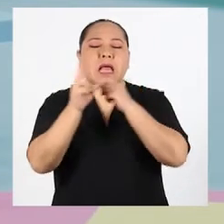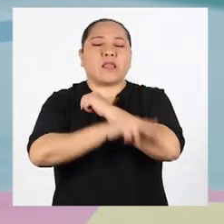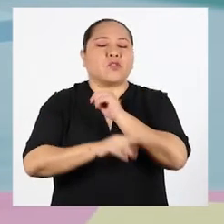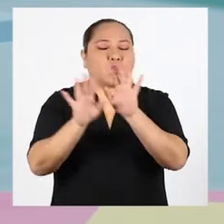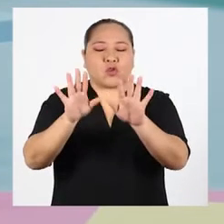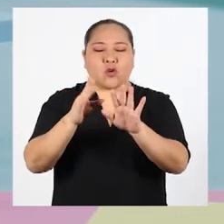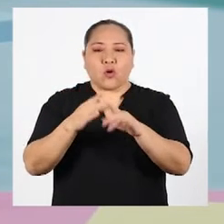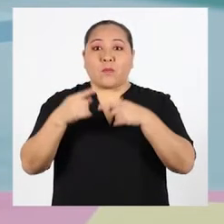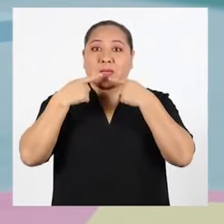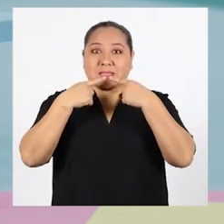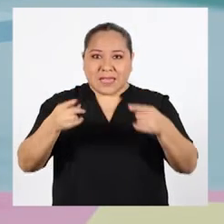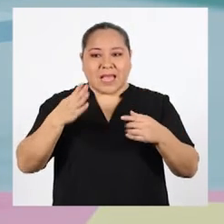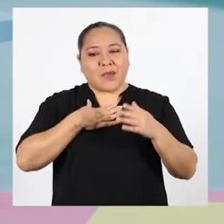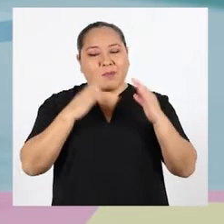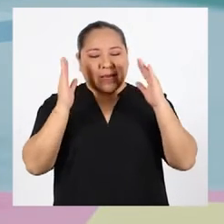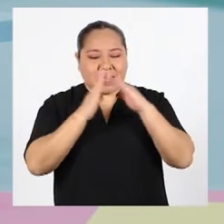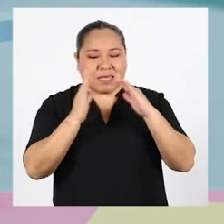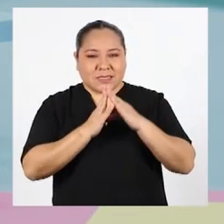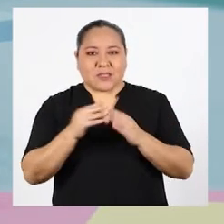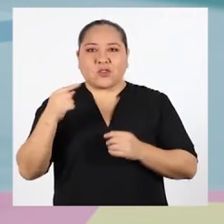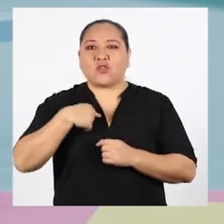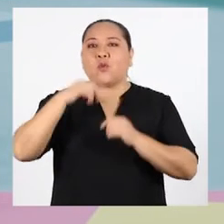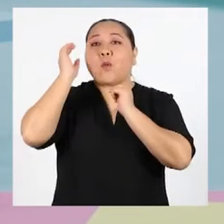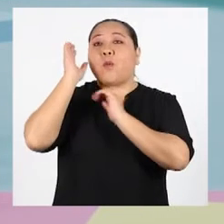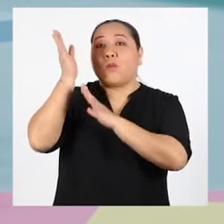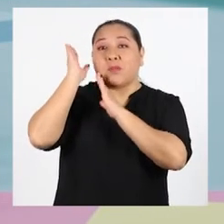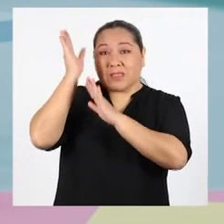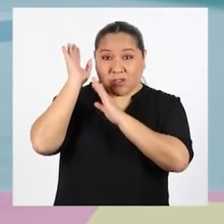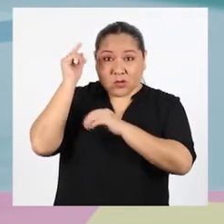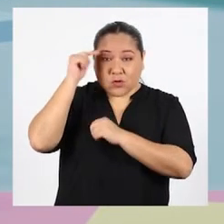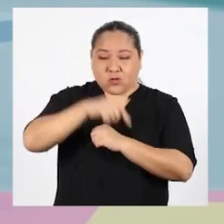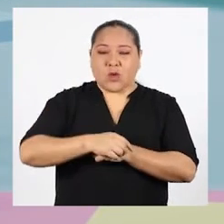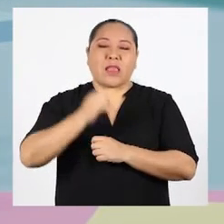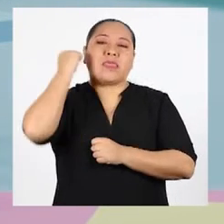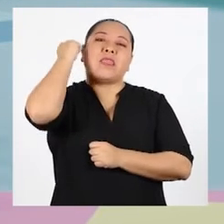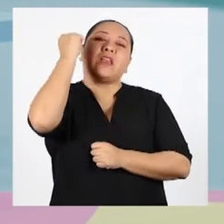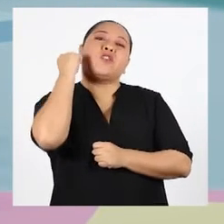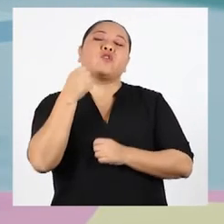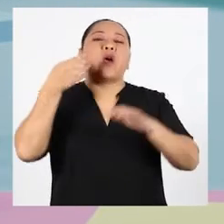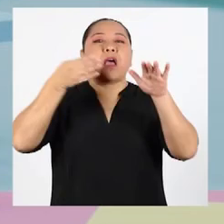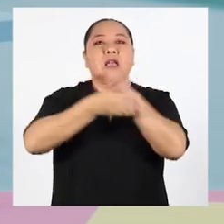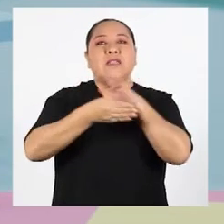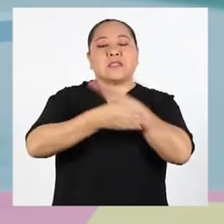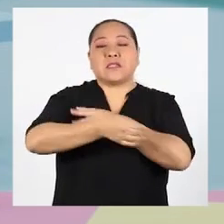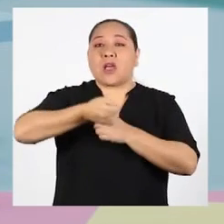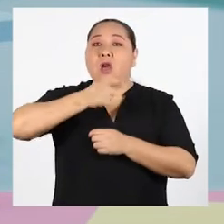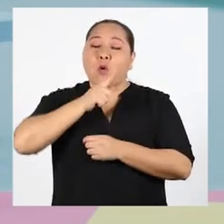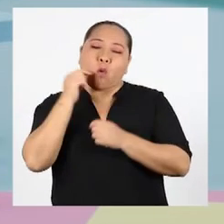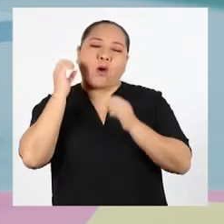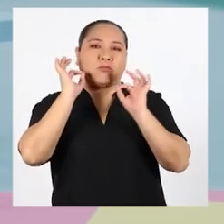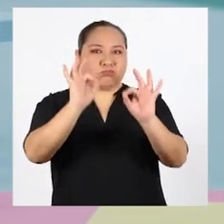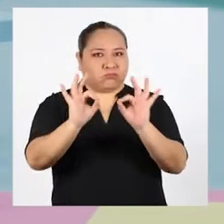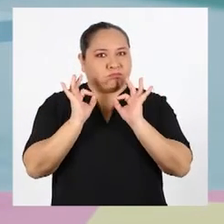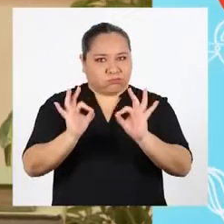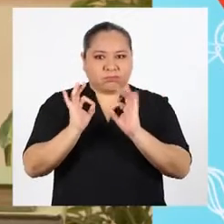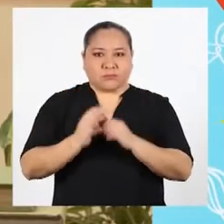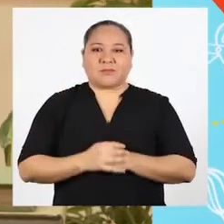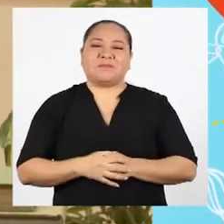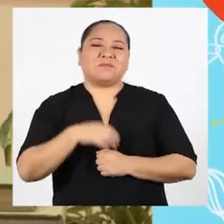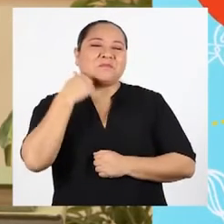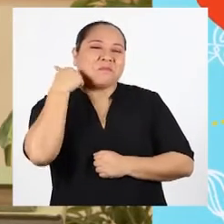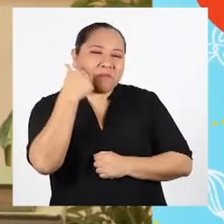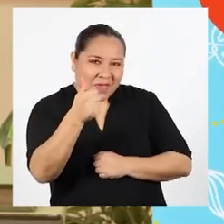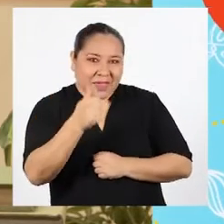dicho, al hogar. Voy a hacer un discurso sobre el derecho al acceso al agua de calidad.